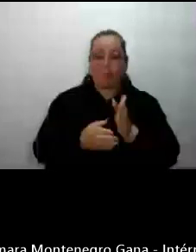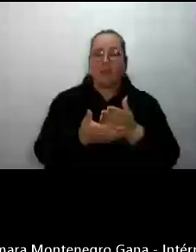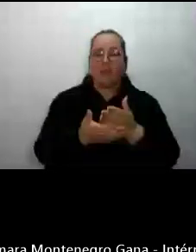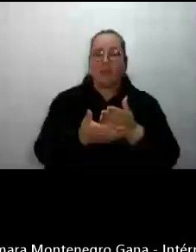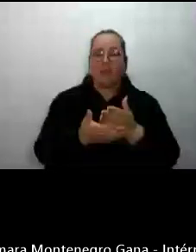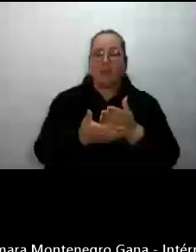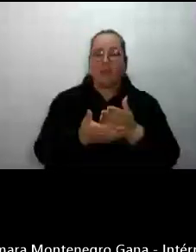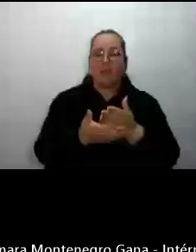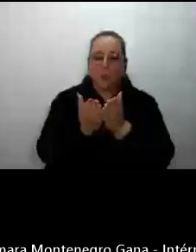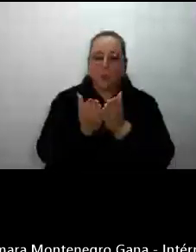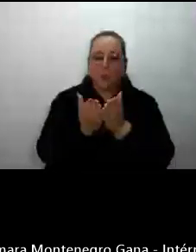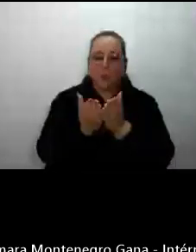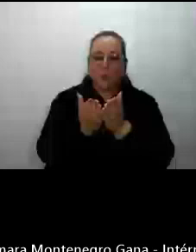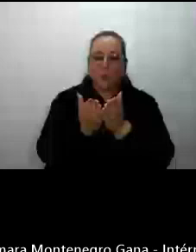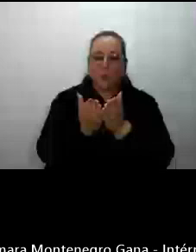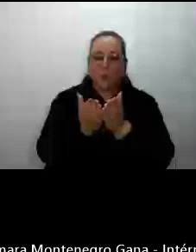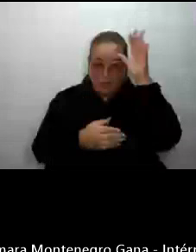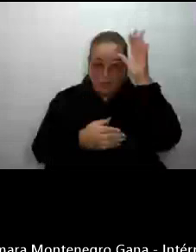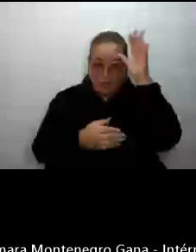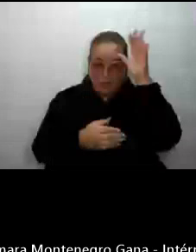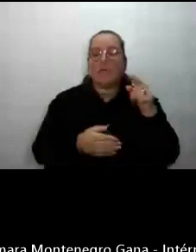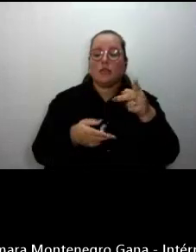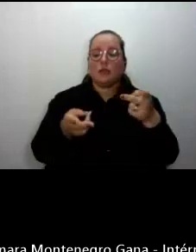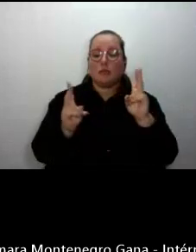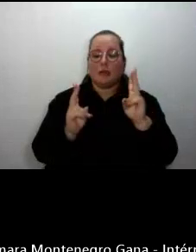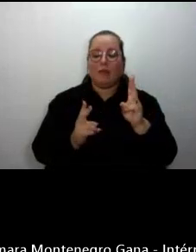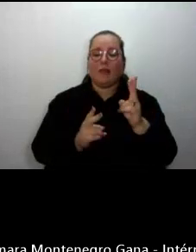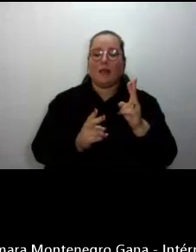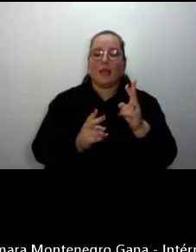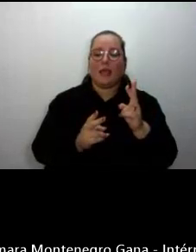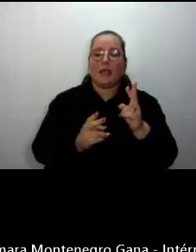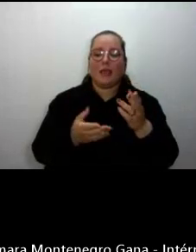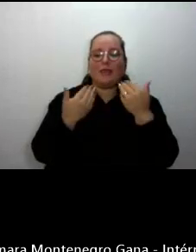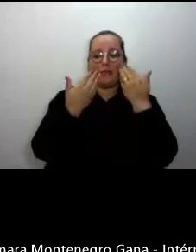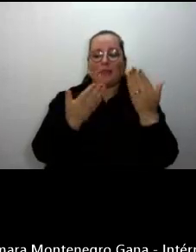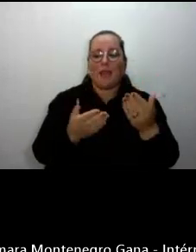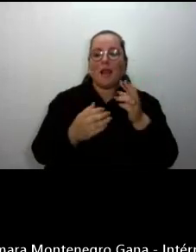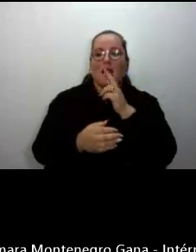estudiantado autista, y esto va a permitir, ¿verdad?, entregar respuestas,